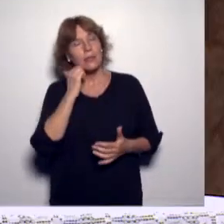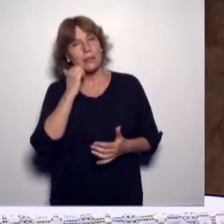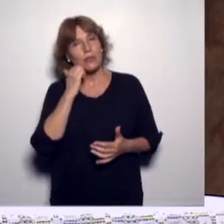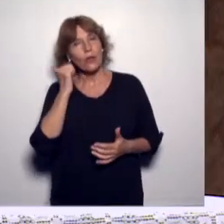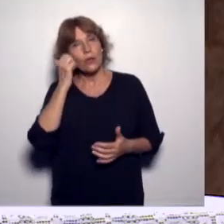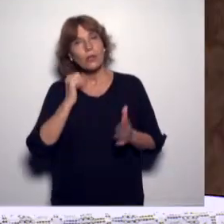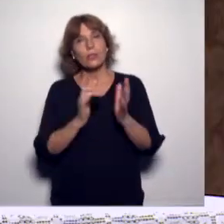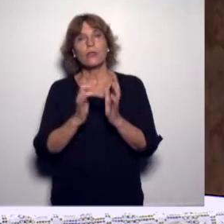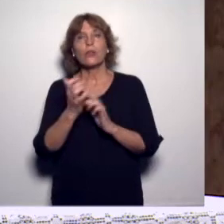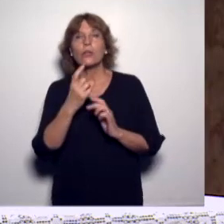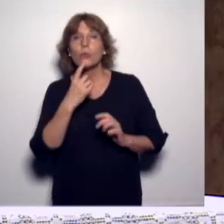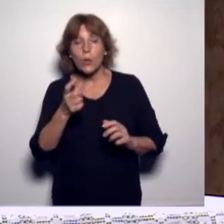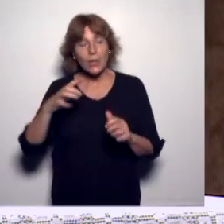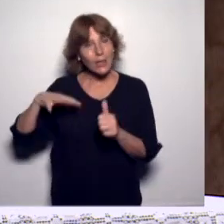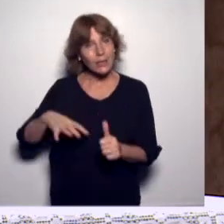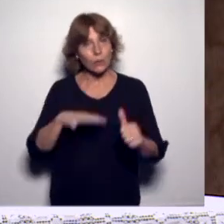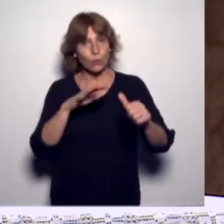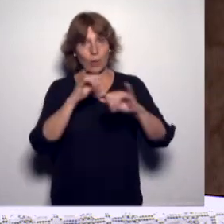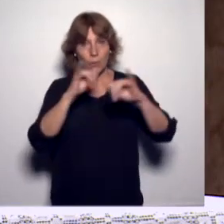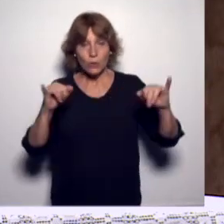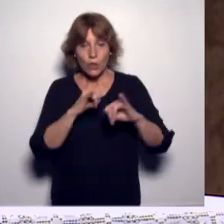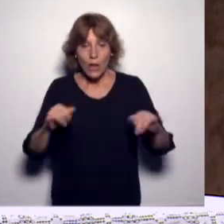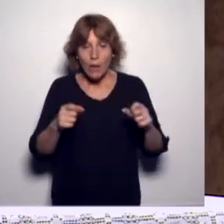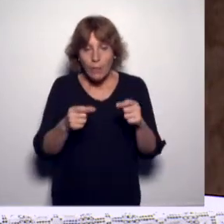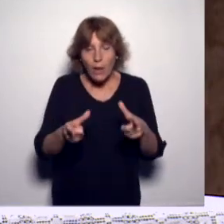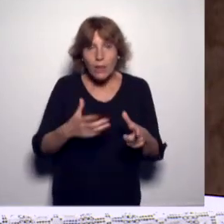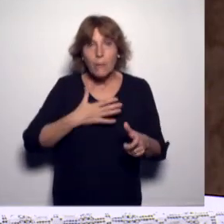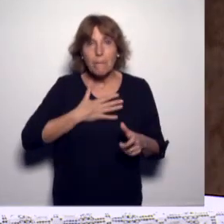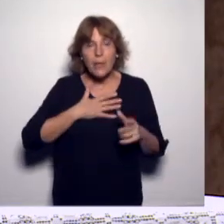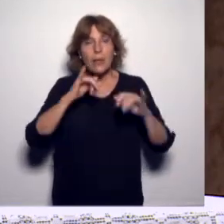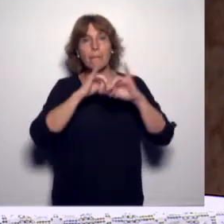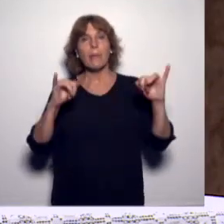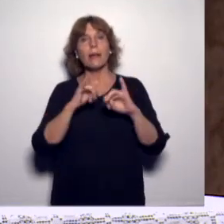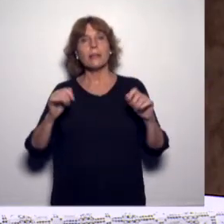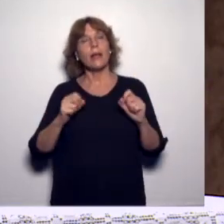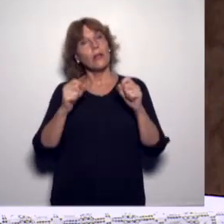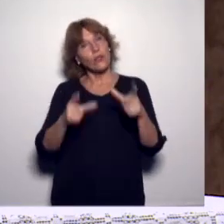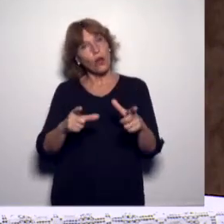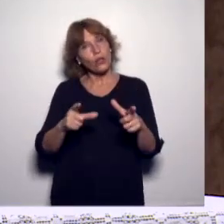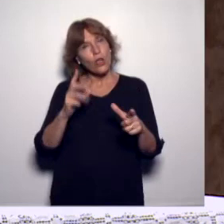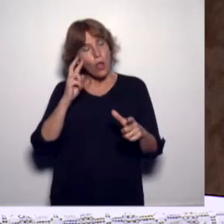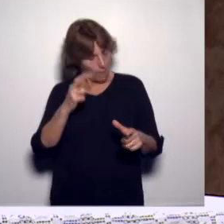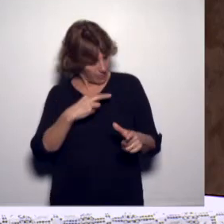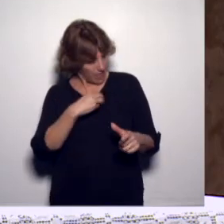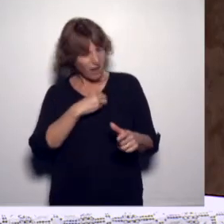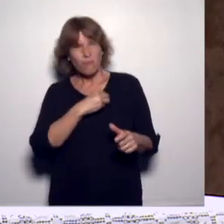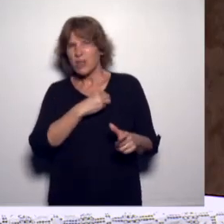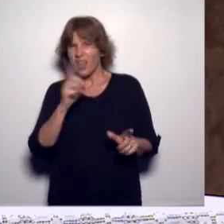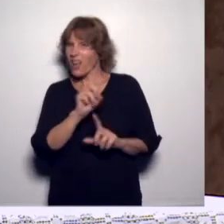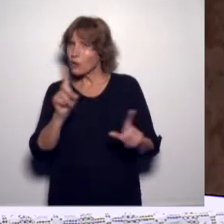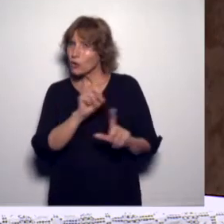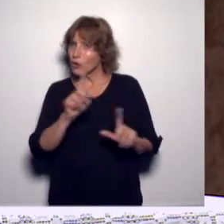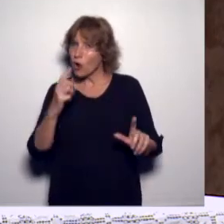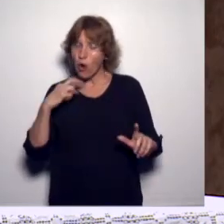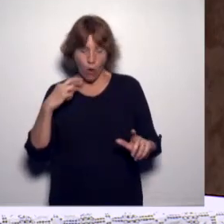Señor Jesús, que dijiste a tus apóstoles: la paz les dejo, mi paz les doy, no mires nuestro pecado, sino la